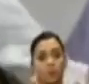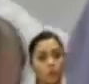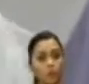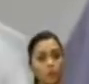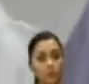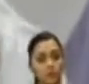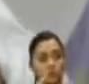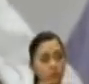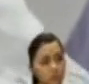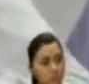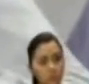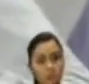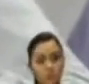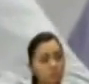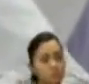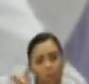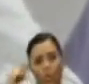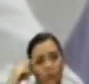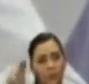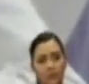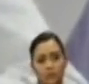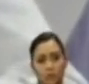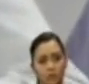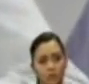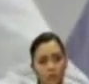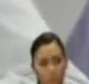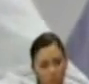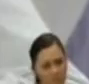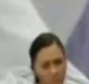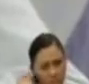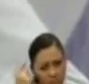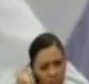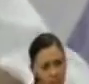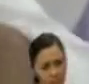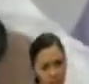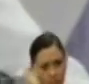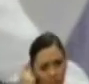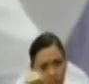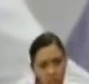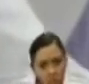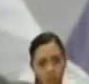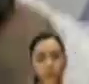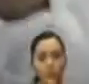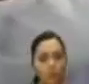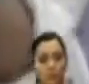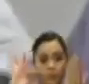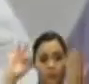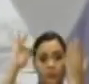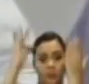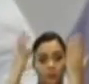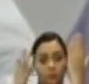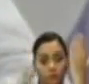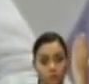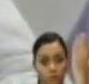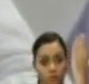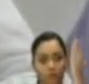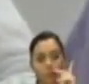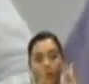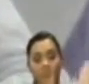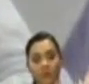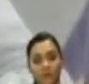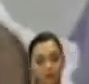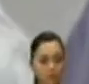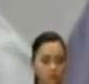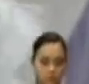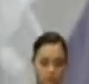sentido porque todo lo ha asumido el gobierno central. Sí me explico adecuadamente, ¿no? Es decir, el presupuesto se planificó a $79 el